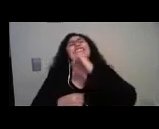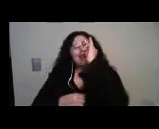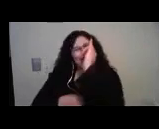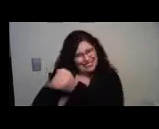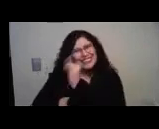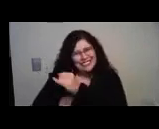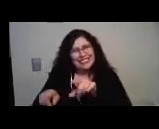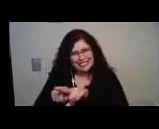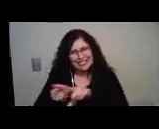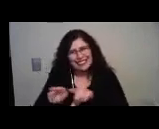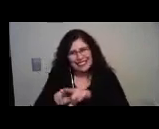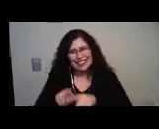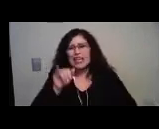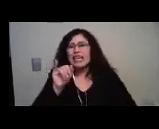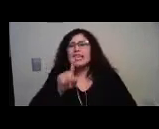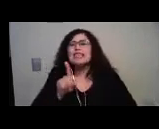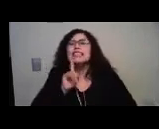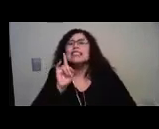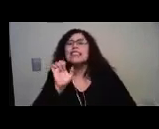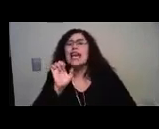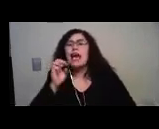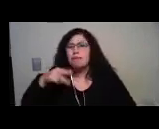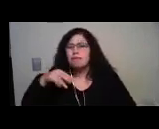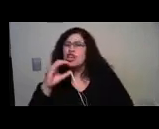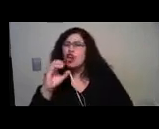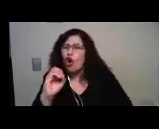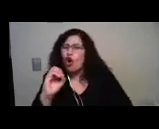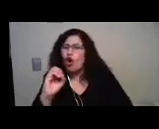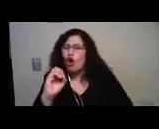isquémico, ¿ya? O sea, ¿De la acuerdo?